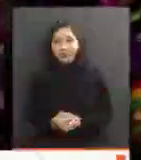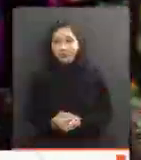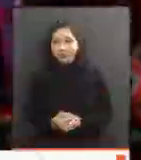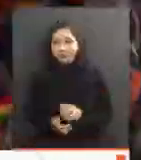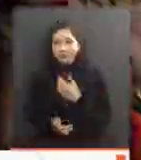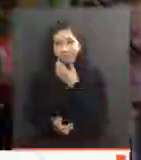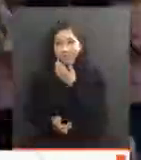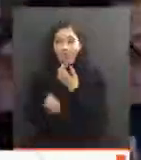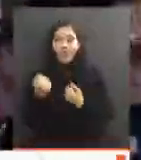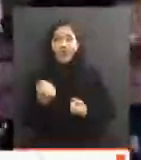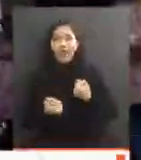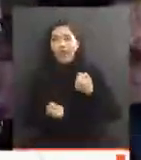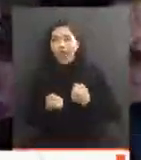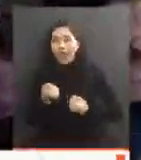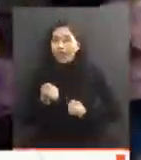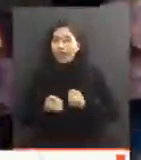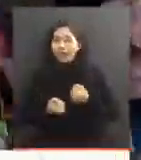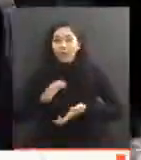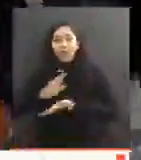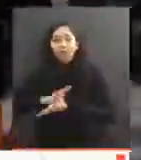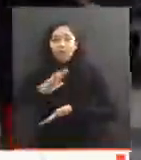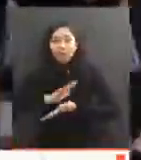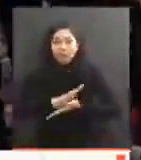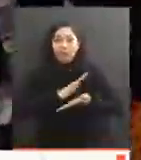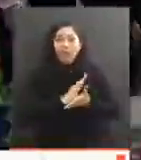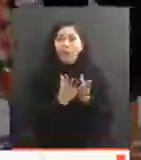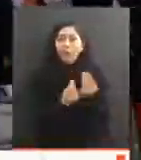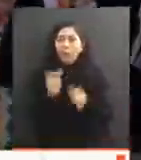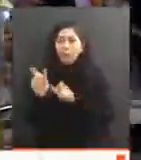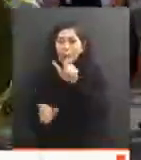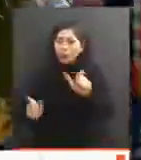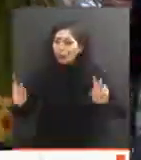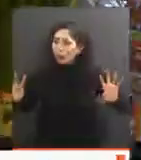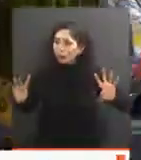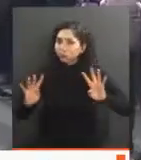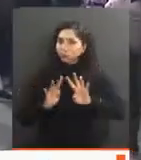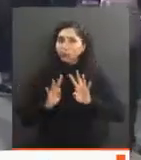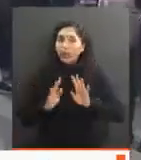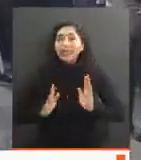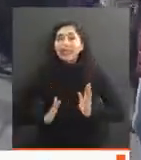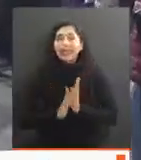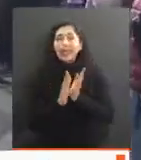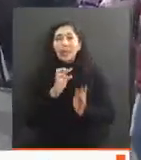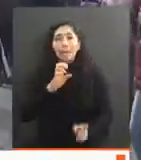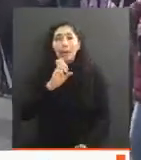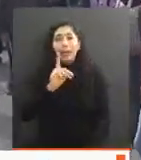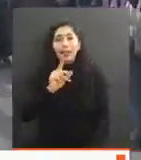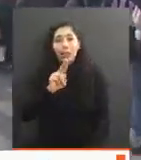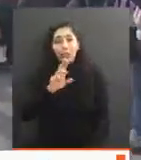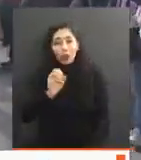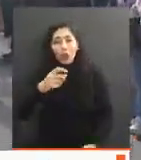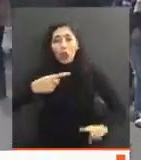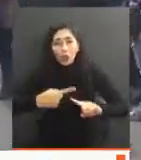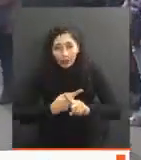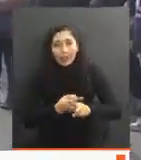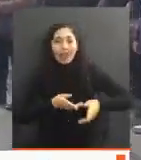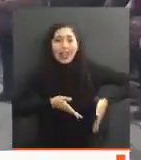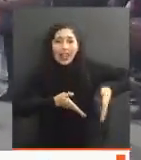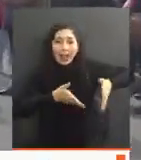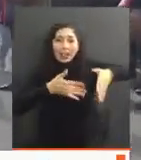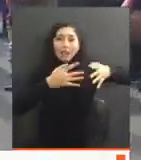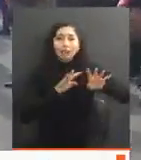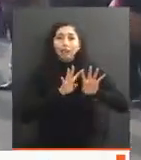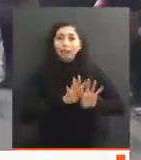Entre bailes, comparsas y cientos de personas, la figura de San Pedro volvió a recorrer las calles de Valparaíso. Después